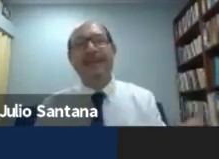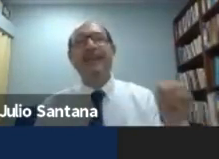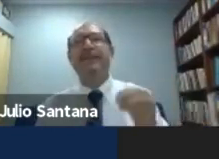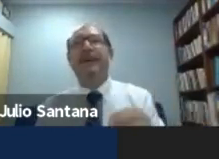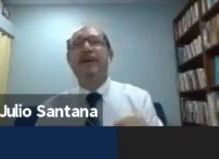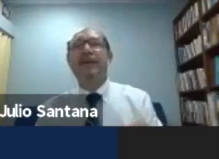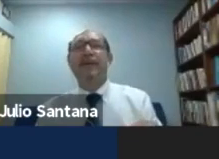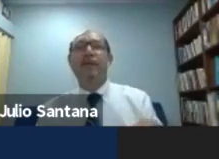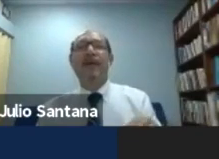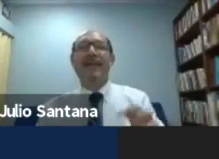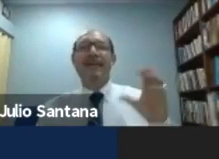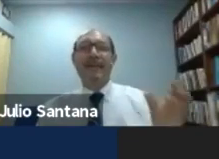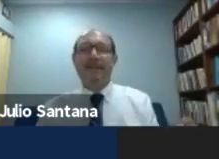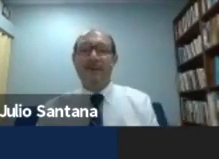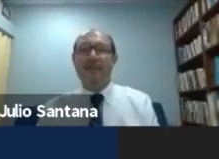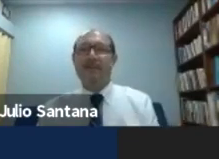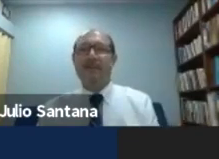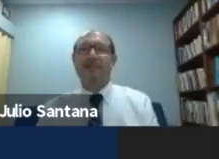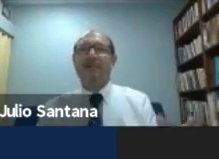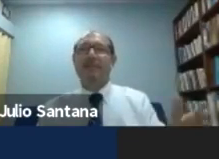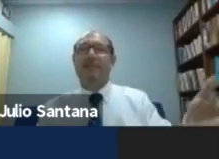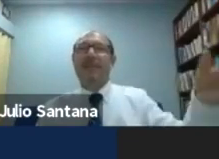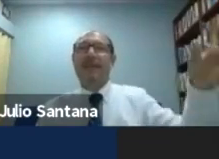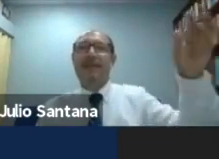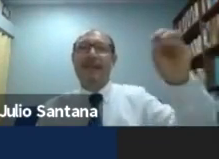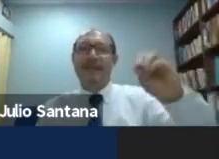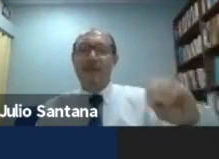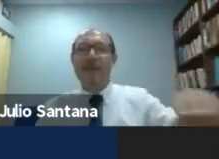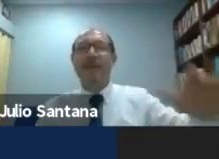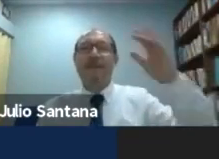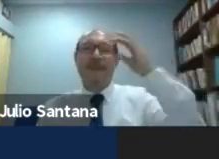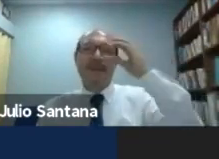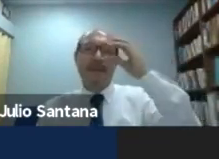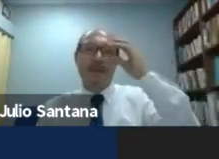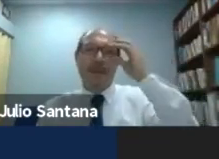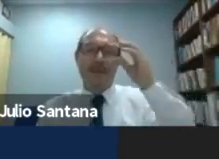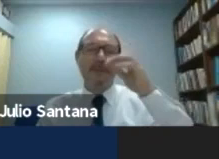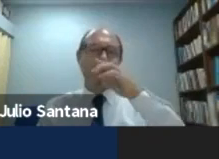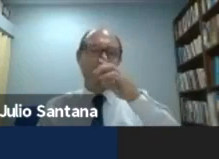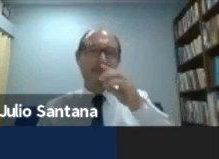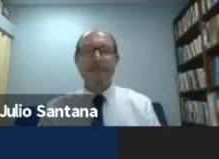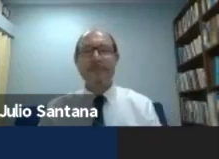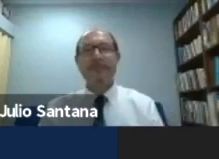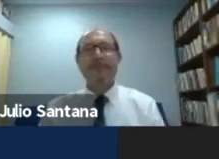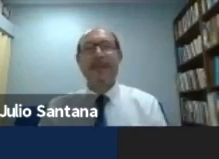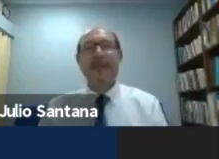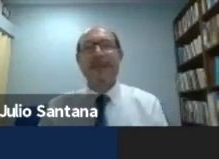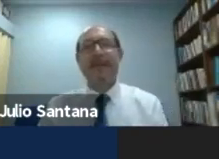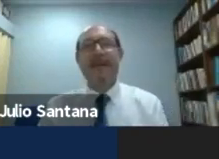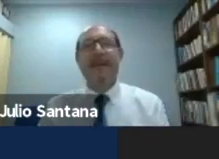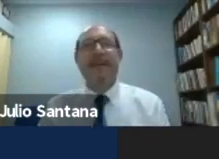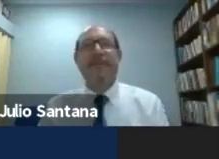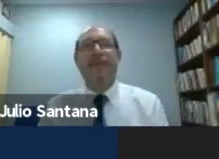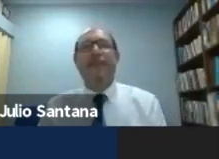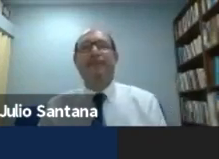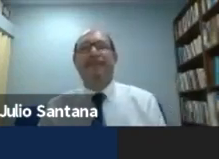en la tercera arista un área de integración entre la tecnología, la innovación y